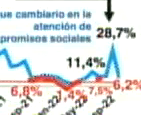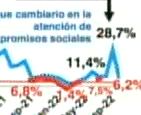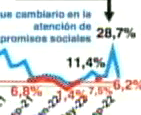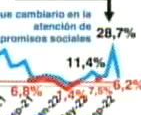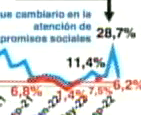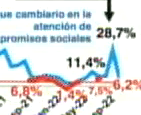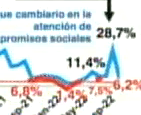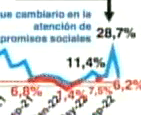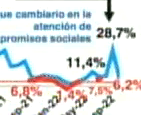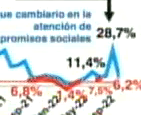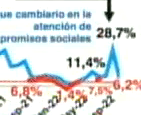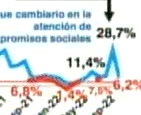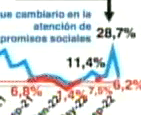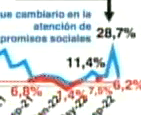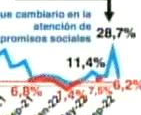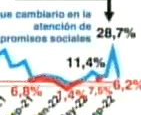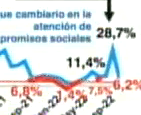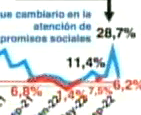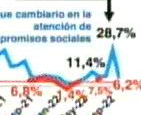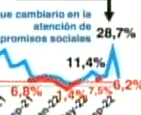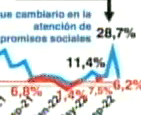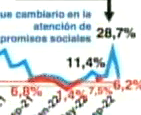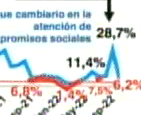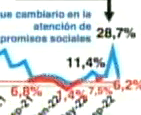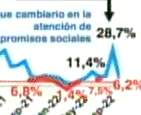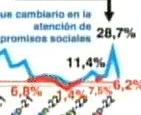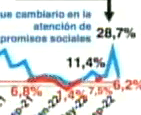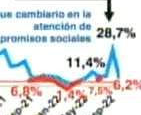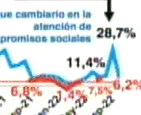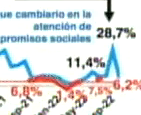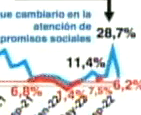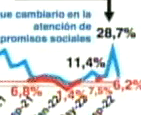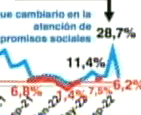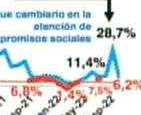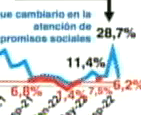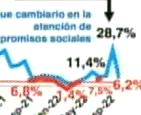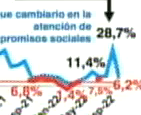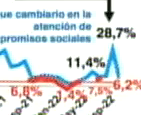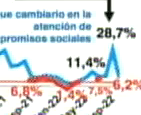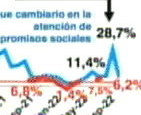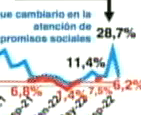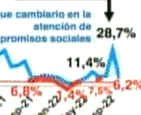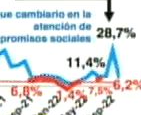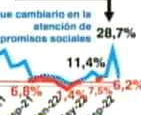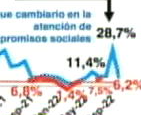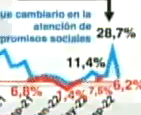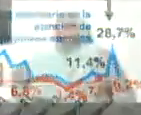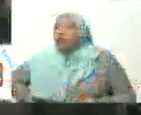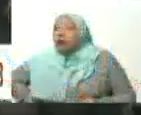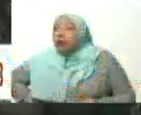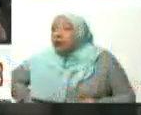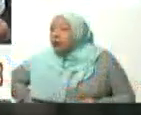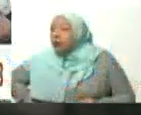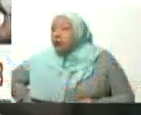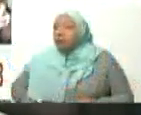Se quedaron dormidos. ¿Así está proyectada? No, yo estoy viendo la de inflación.